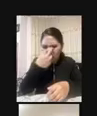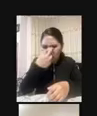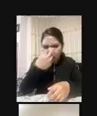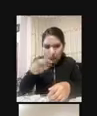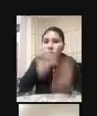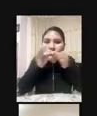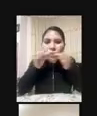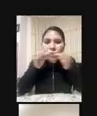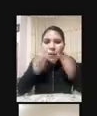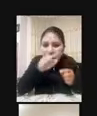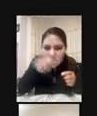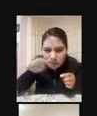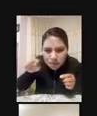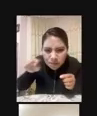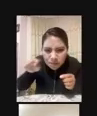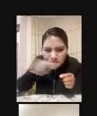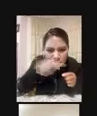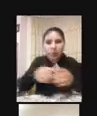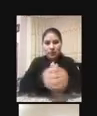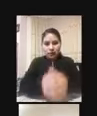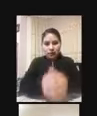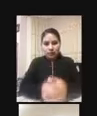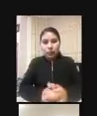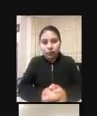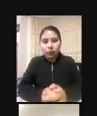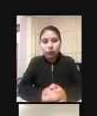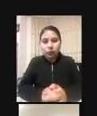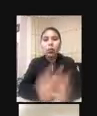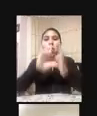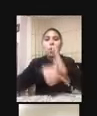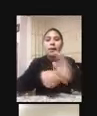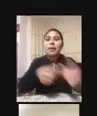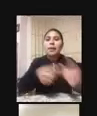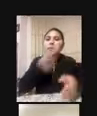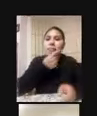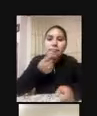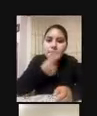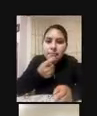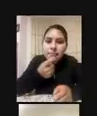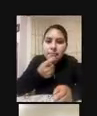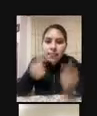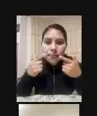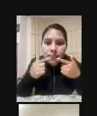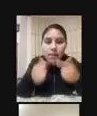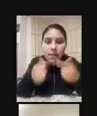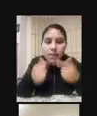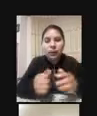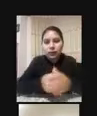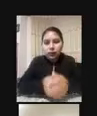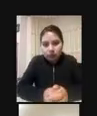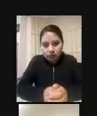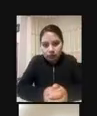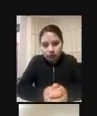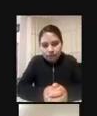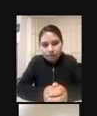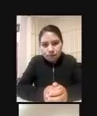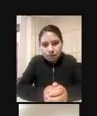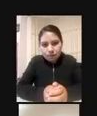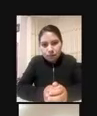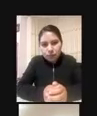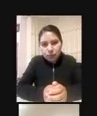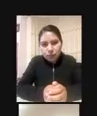a la siguiente característica, que sería la lengua. Como ya se ha mencionado anteriormente, en estos pacientes